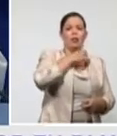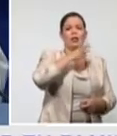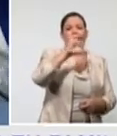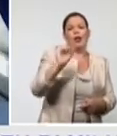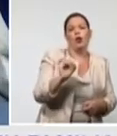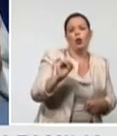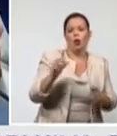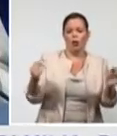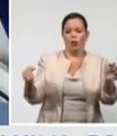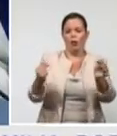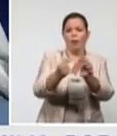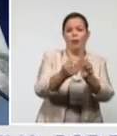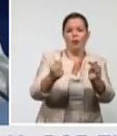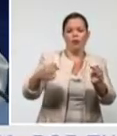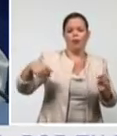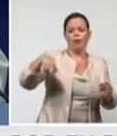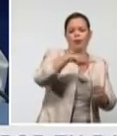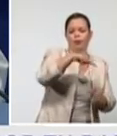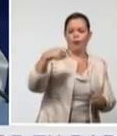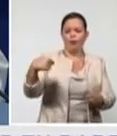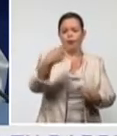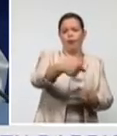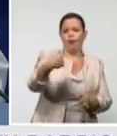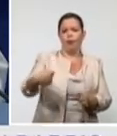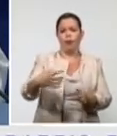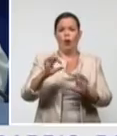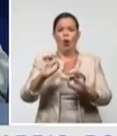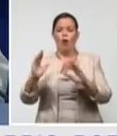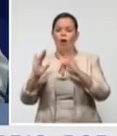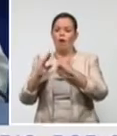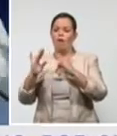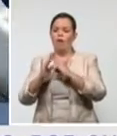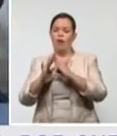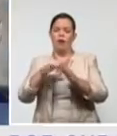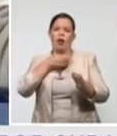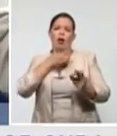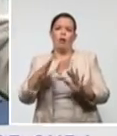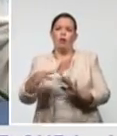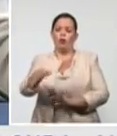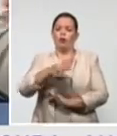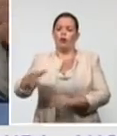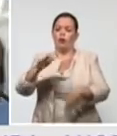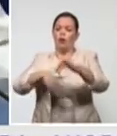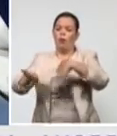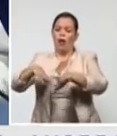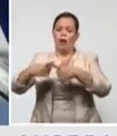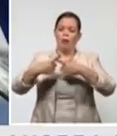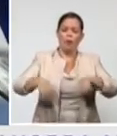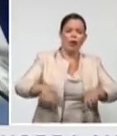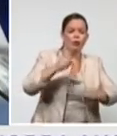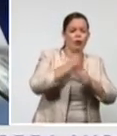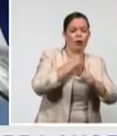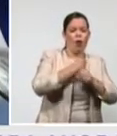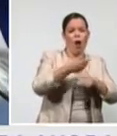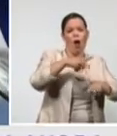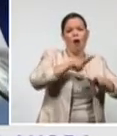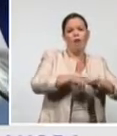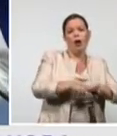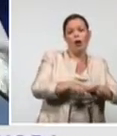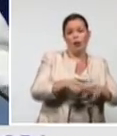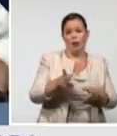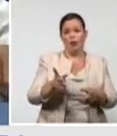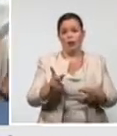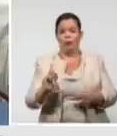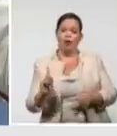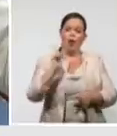en un municipio, se trabaja en el otro, se vive en un municipio, se adquieren un grupo de recursos en otro y